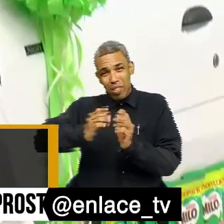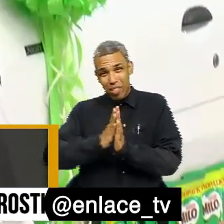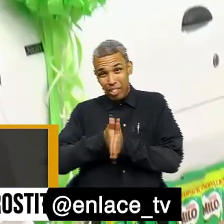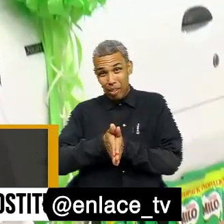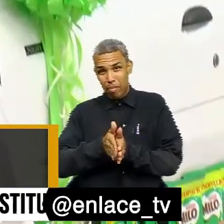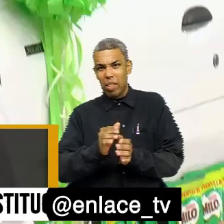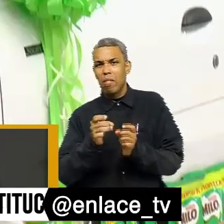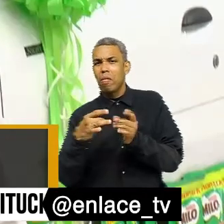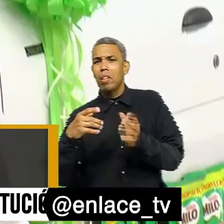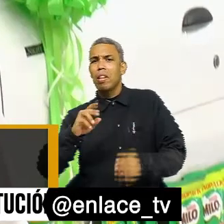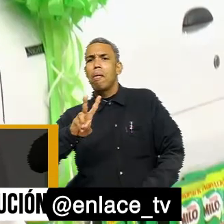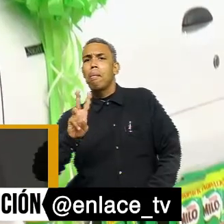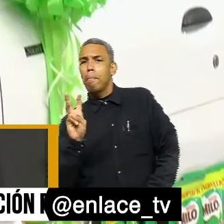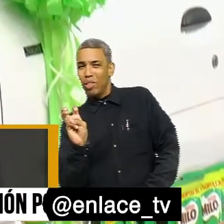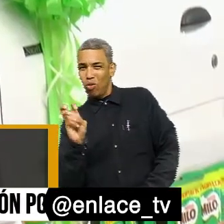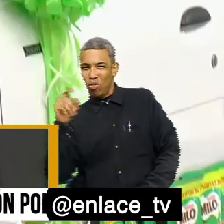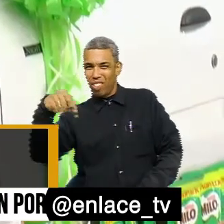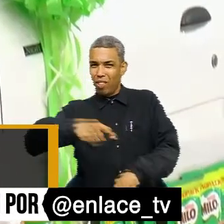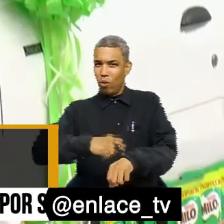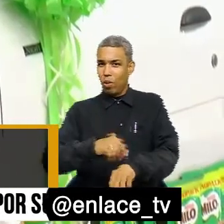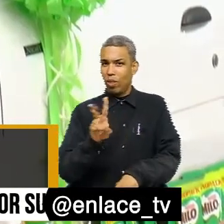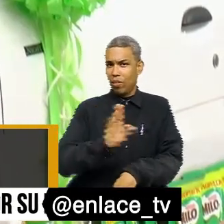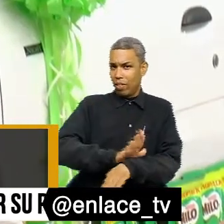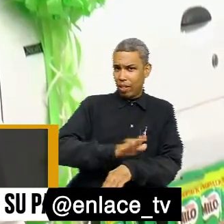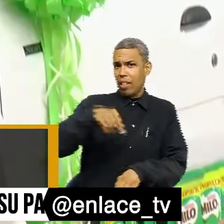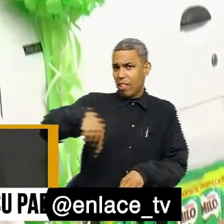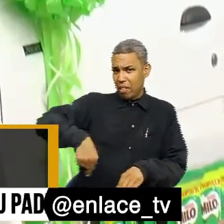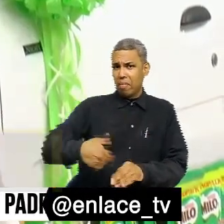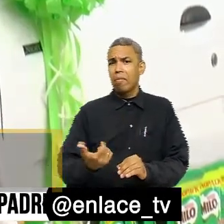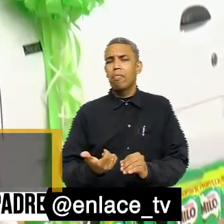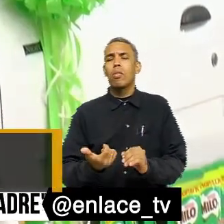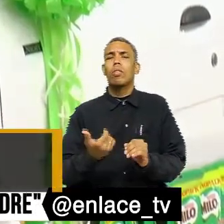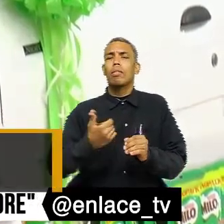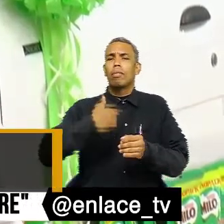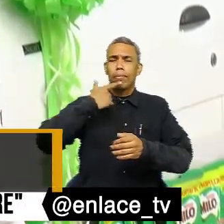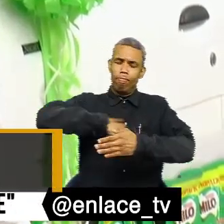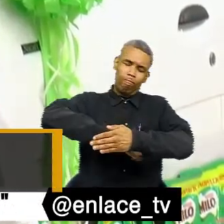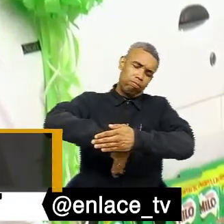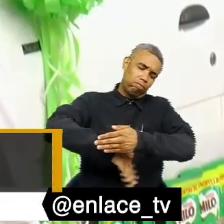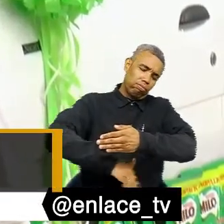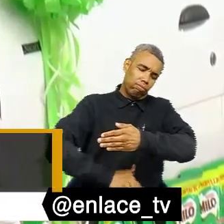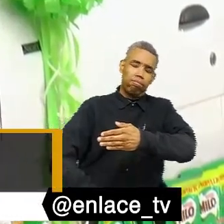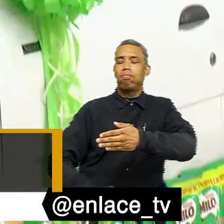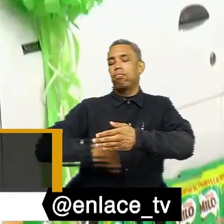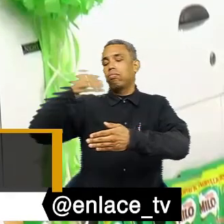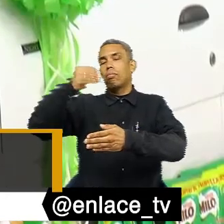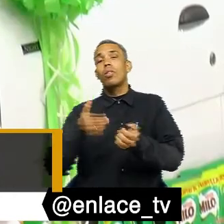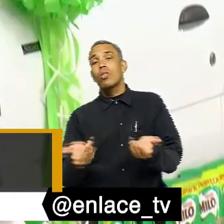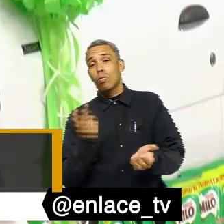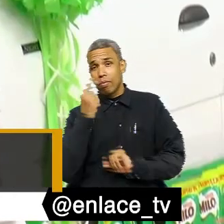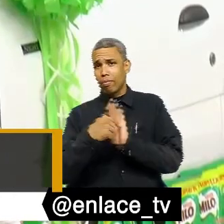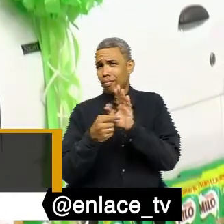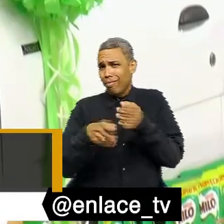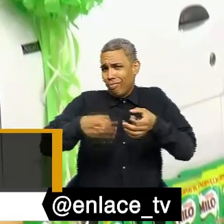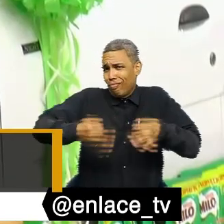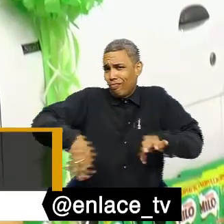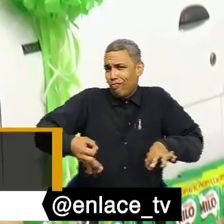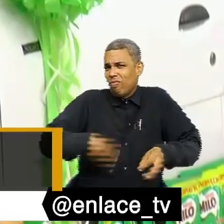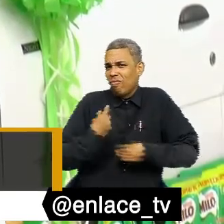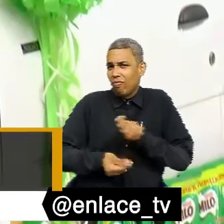las instalaciones de Autoservicio La Quinta de Torcoroma. La mecánica para esta rifa es muy sencilla, es muy